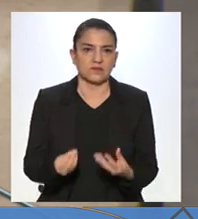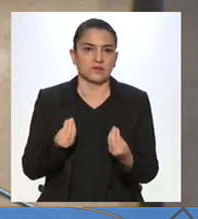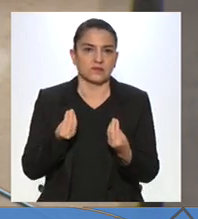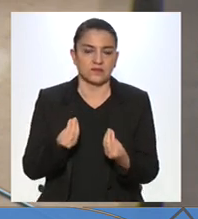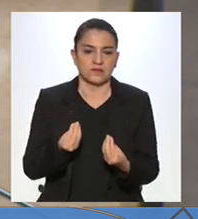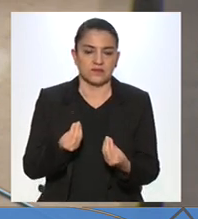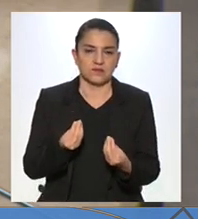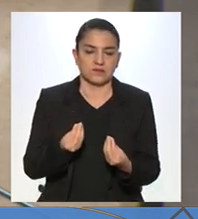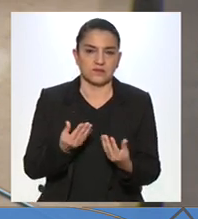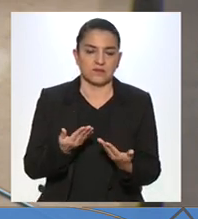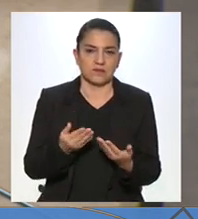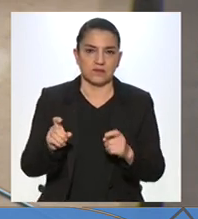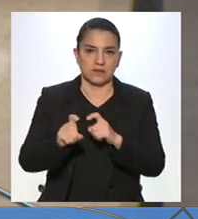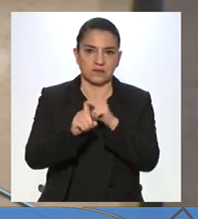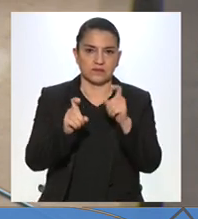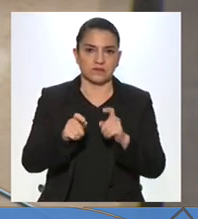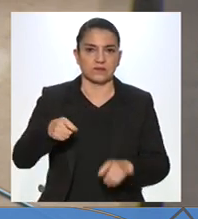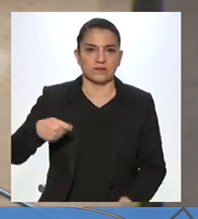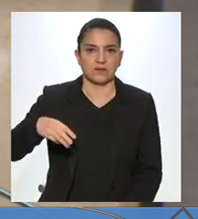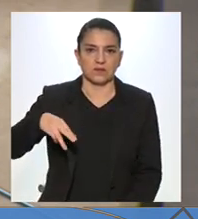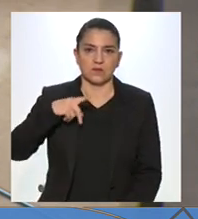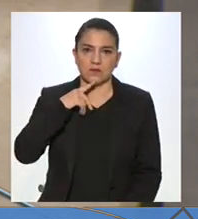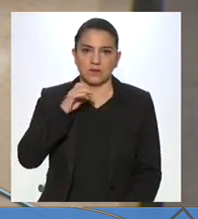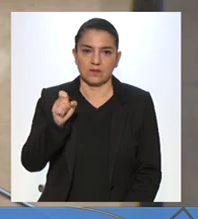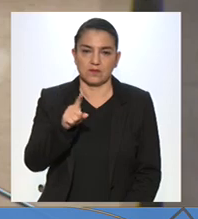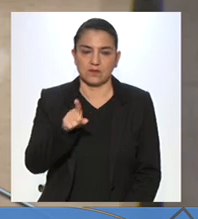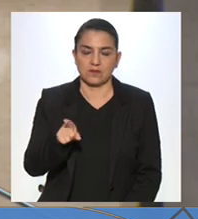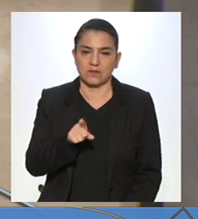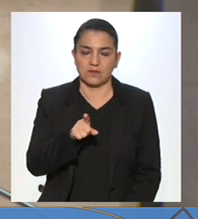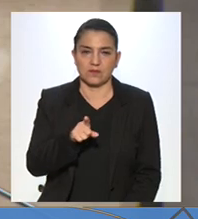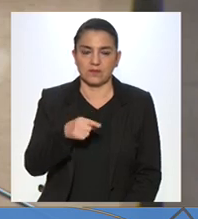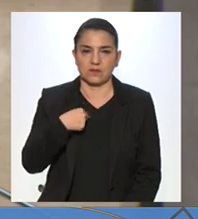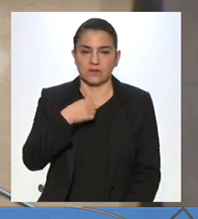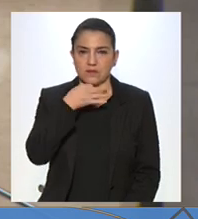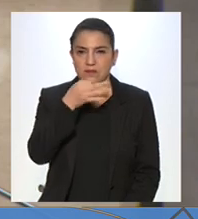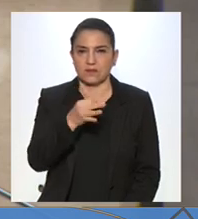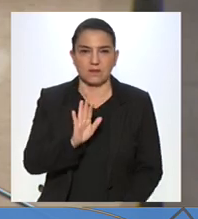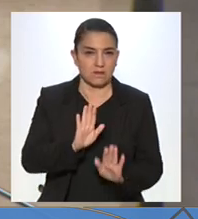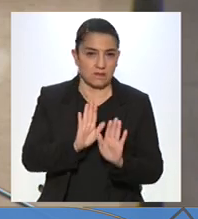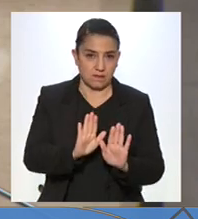En relación a las preguntas del senador Montes, ya me refería al concepto del frenazo.